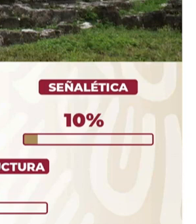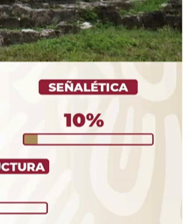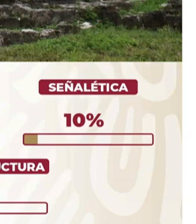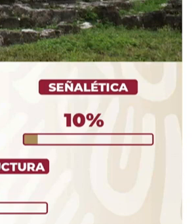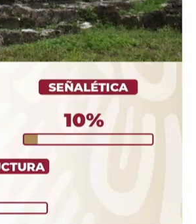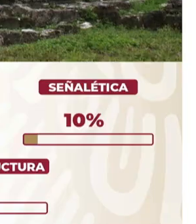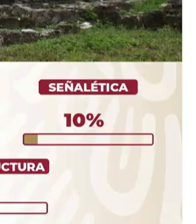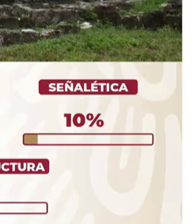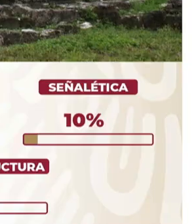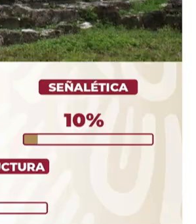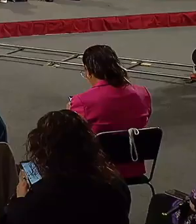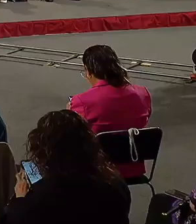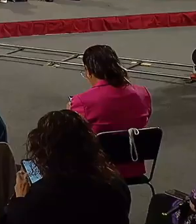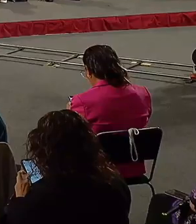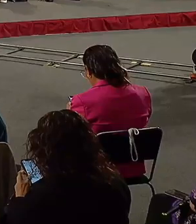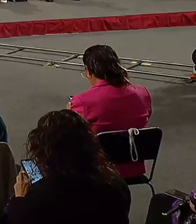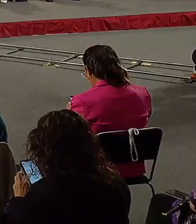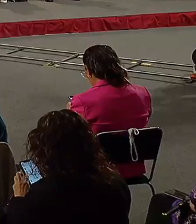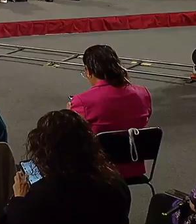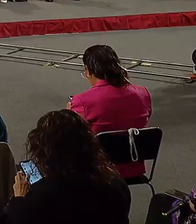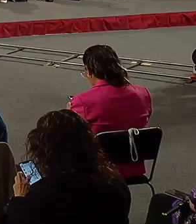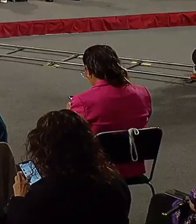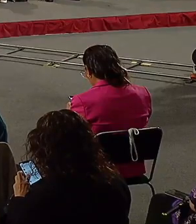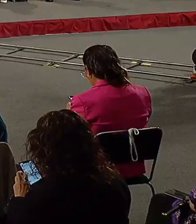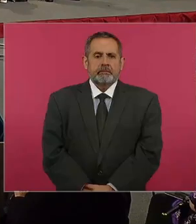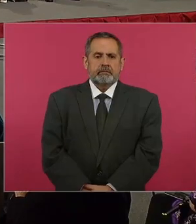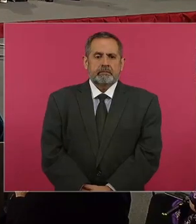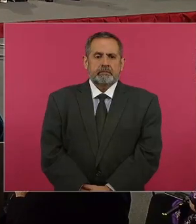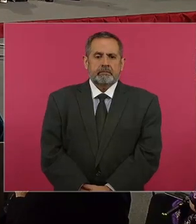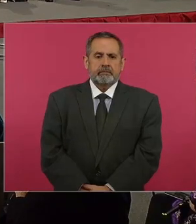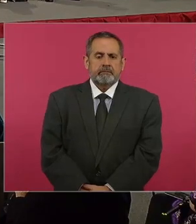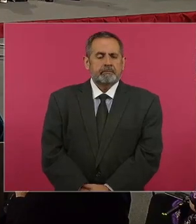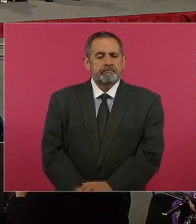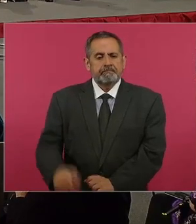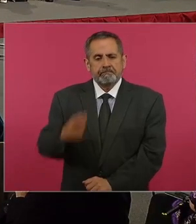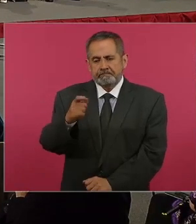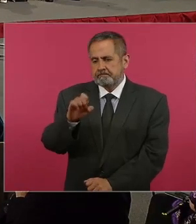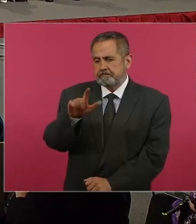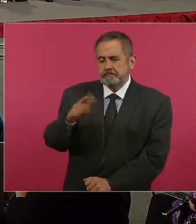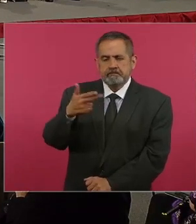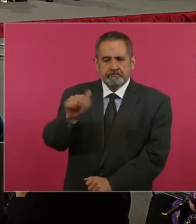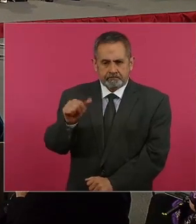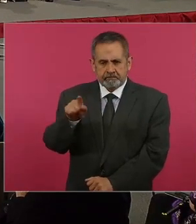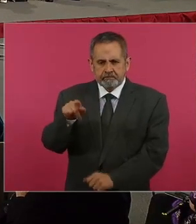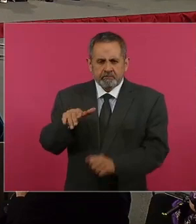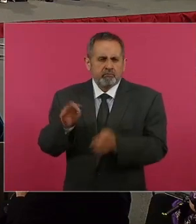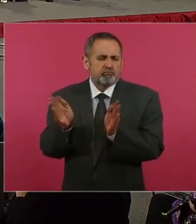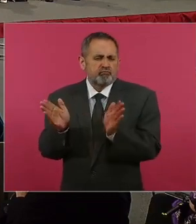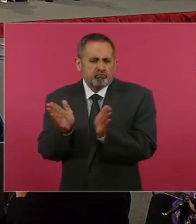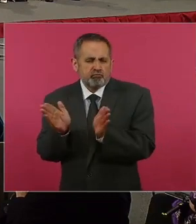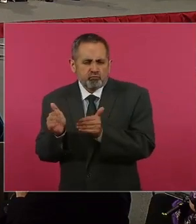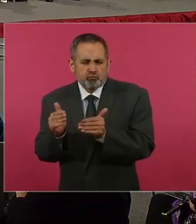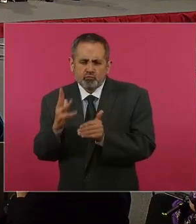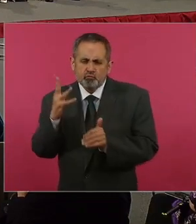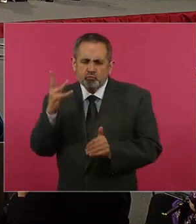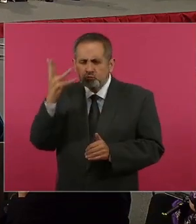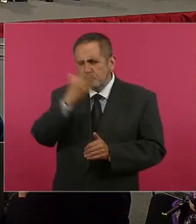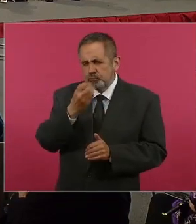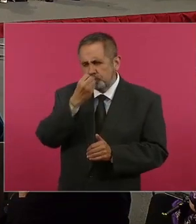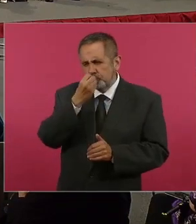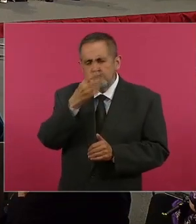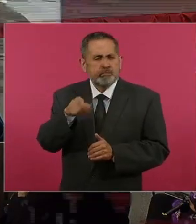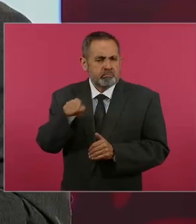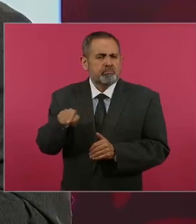senderos interpretativos. La que sigue sería Xel-Há, una pequeña zona muy hermosa también,